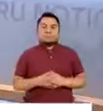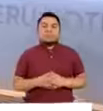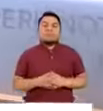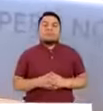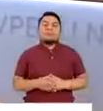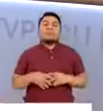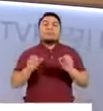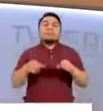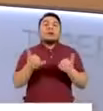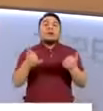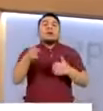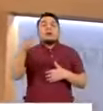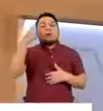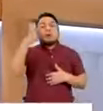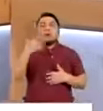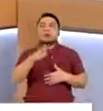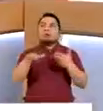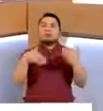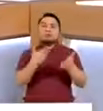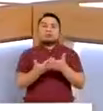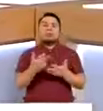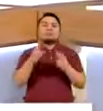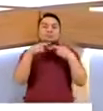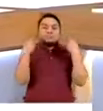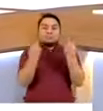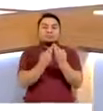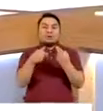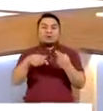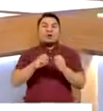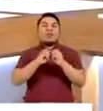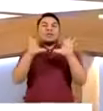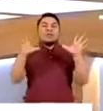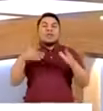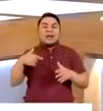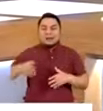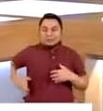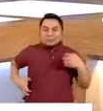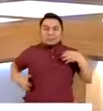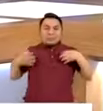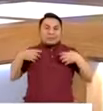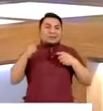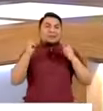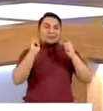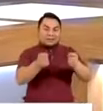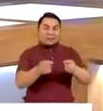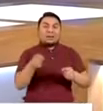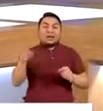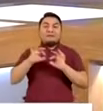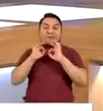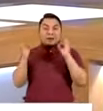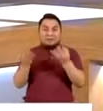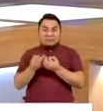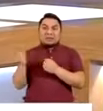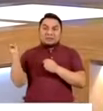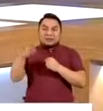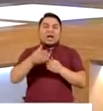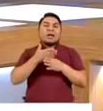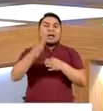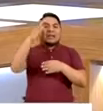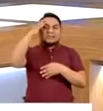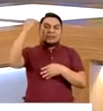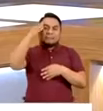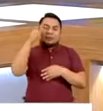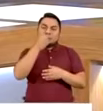Ahora vamos con una emotiva ceremonia que se celebró el Día del Donante de Órganos. Pacientes y familiares de los donantes se reunieron para compartir sus experiencias por